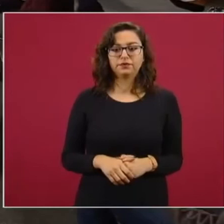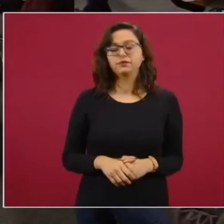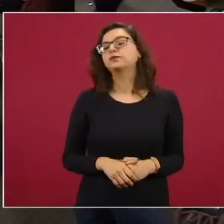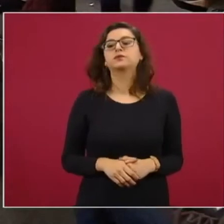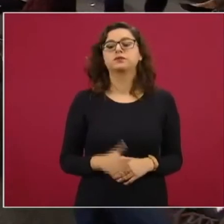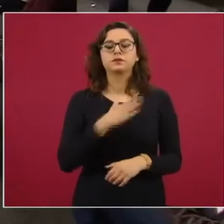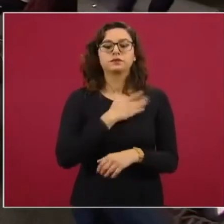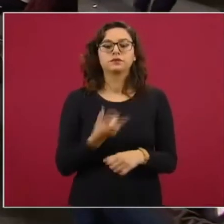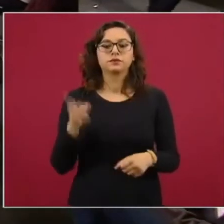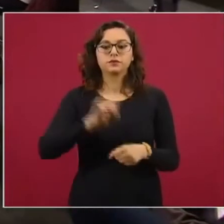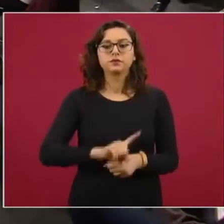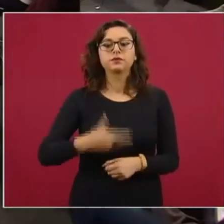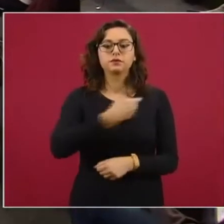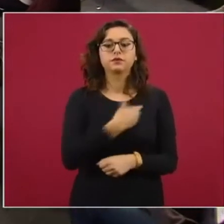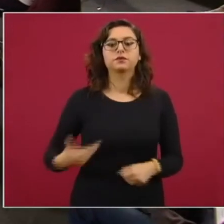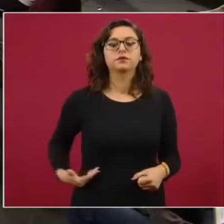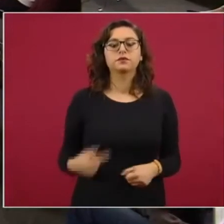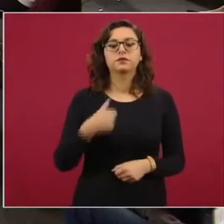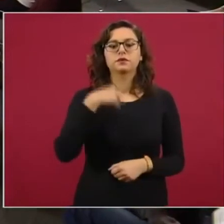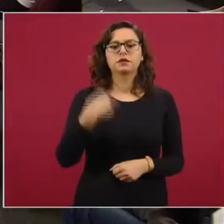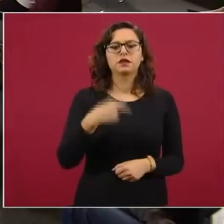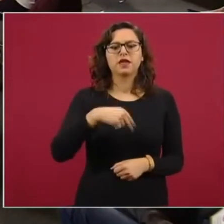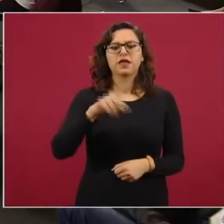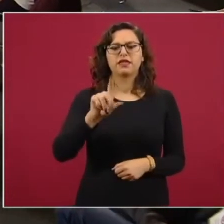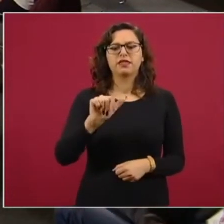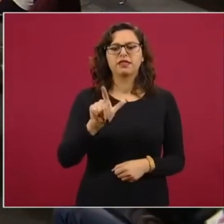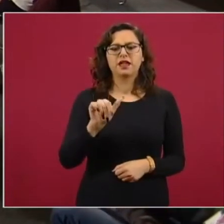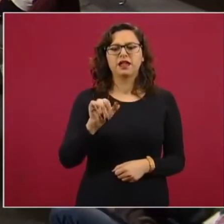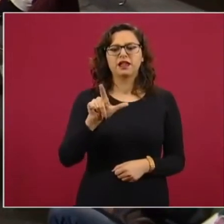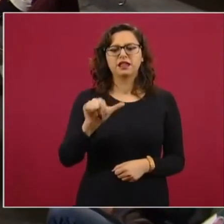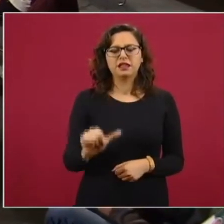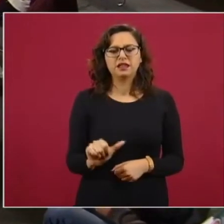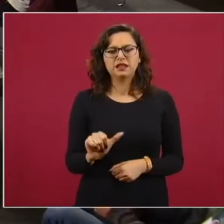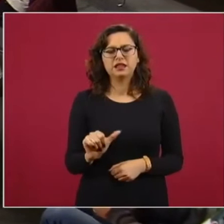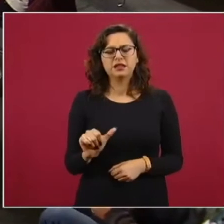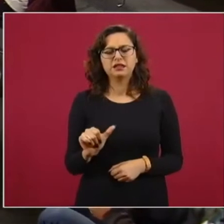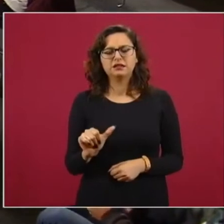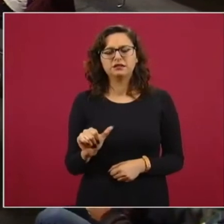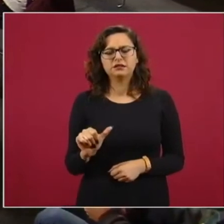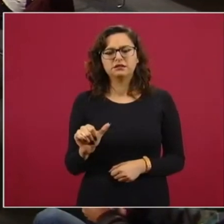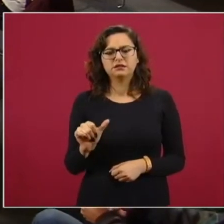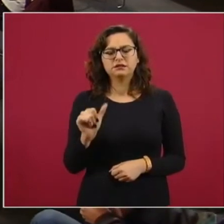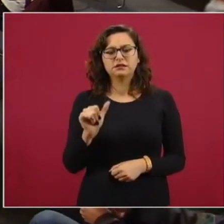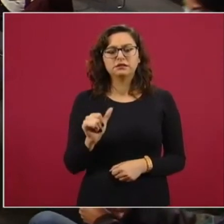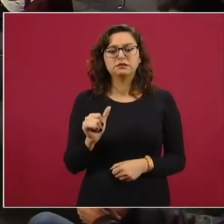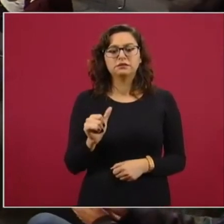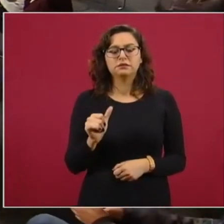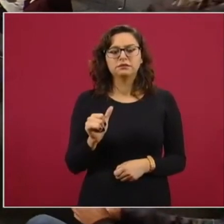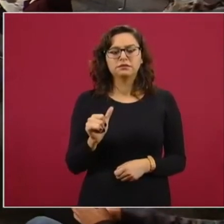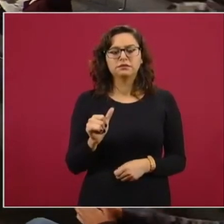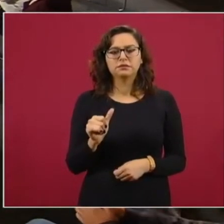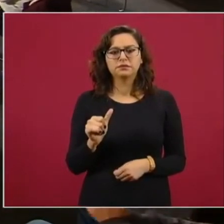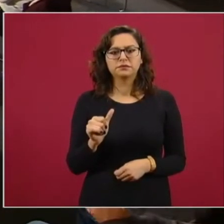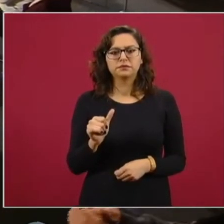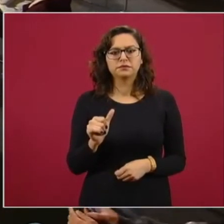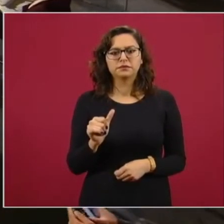Buen día, presidente. Buen día a todos. Dalila Escobar, corresponsal de Tiempo.tv. Se menciona que se advierte un rebrote por el tema de